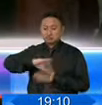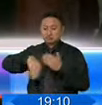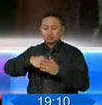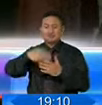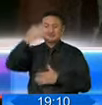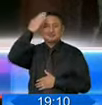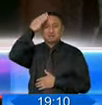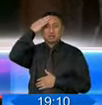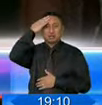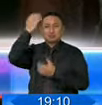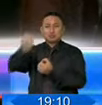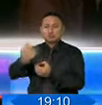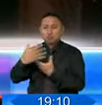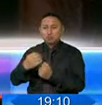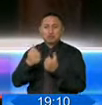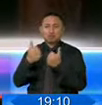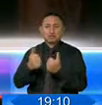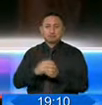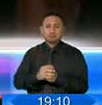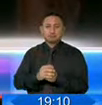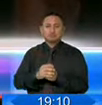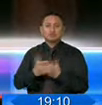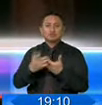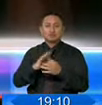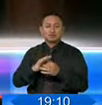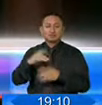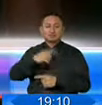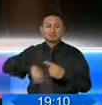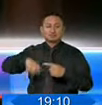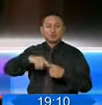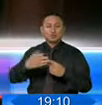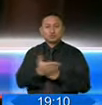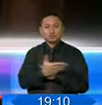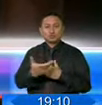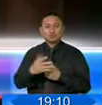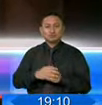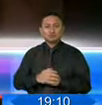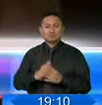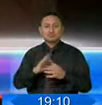a conocer, a estar informados. Compañeros, con eso regresamos con ustedes a Estudios María Fernanda. Buenas noches.